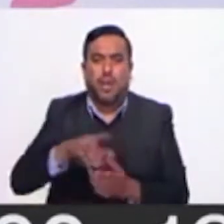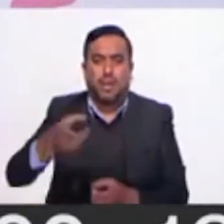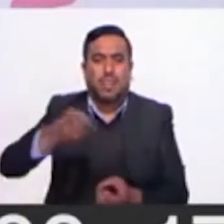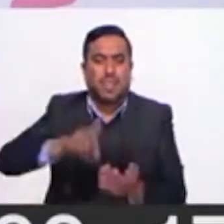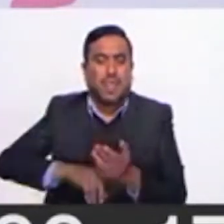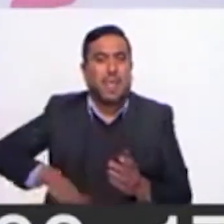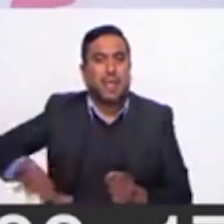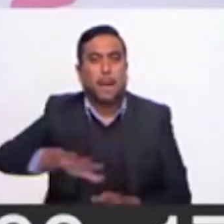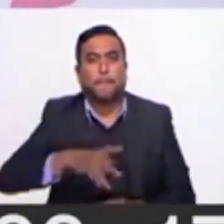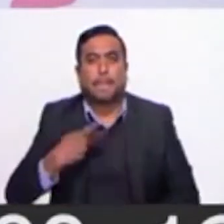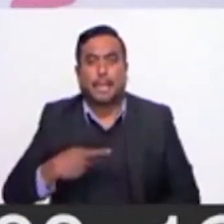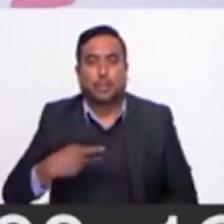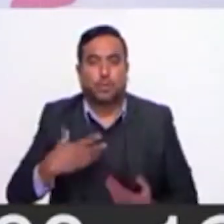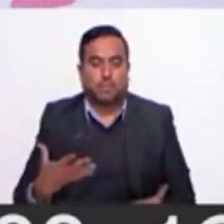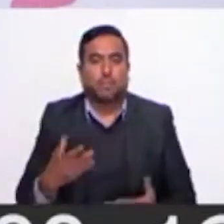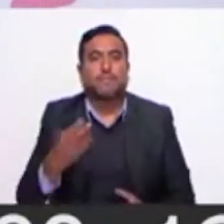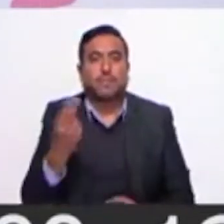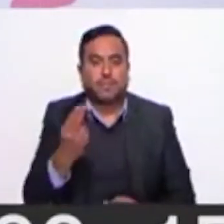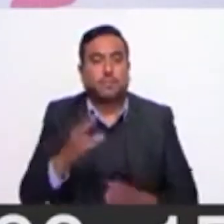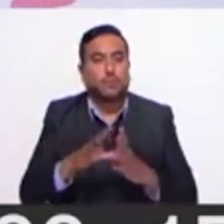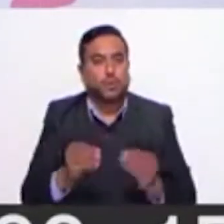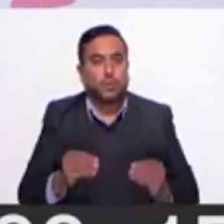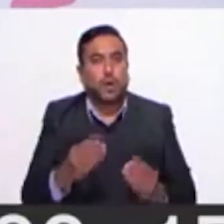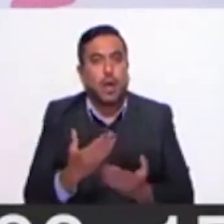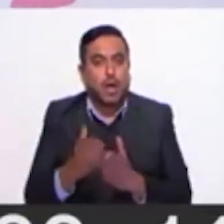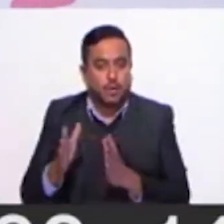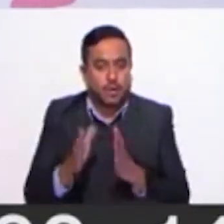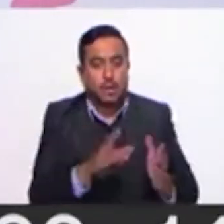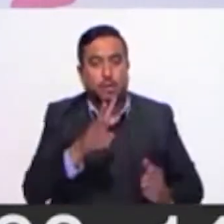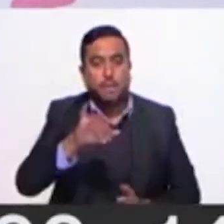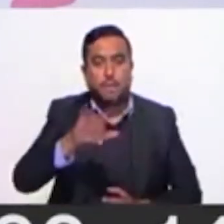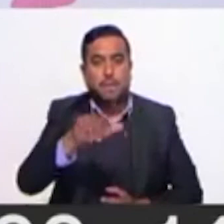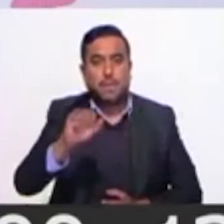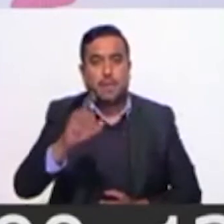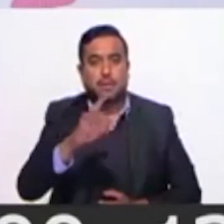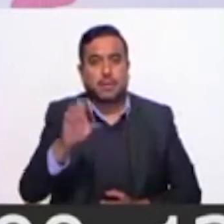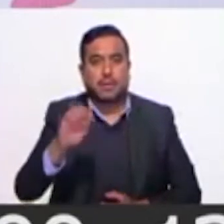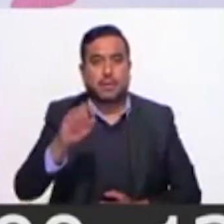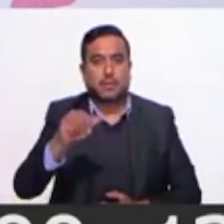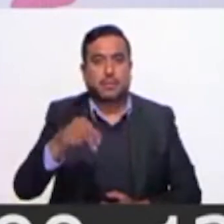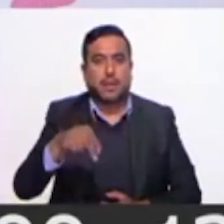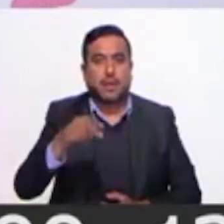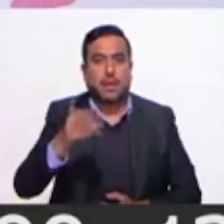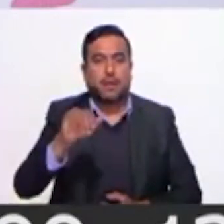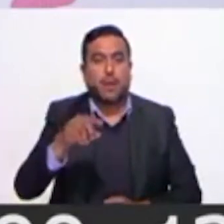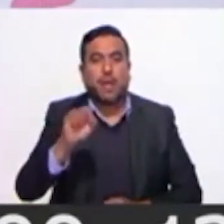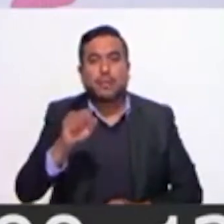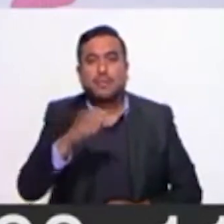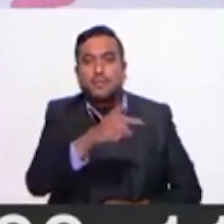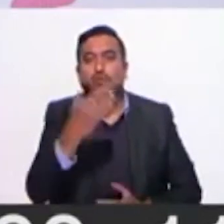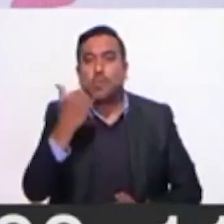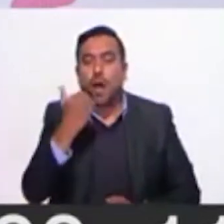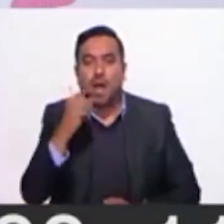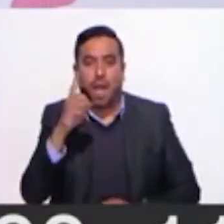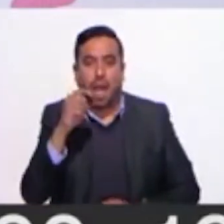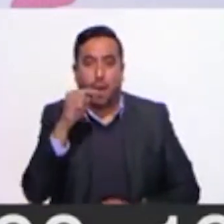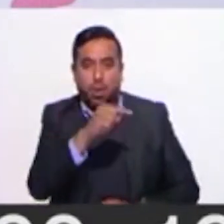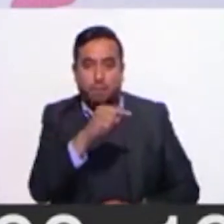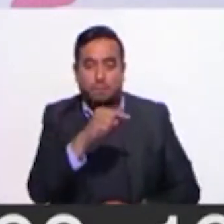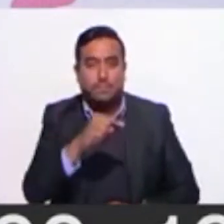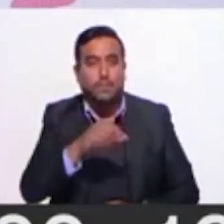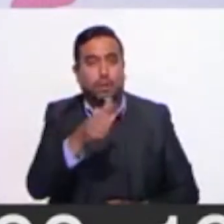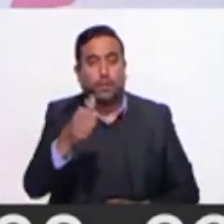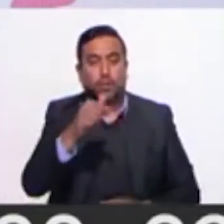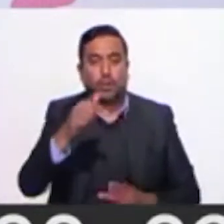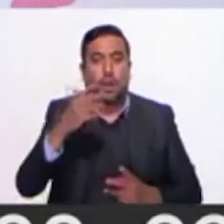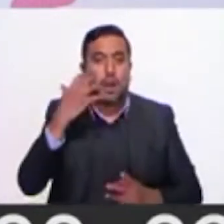está resolviendo. León no debe ser como Villas de San Nicolás, segunda sección, en donde no se encuentra el agua. León tiene que ser una ciudad en